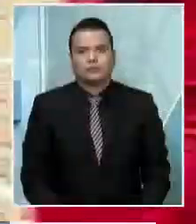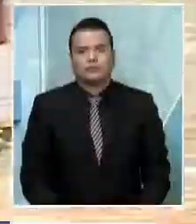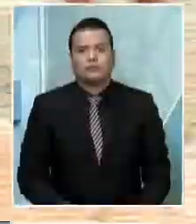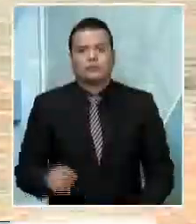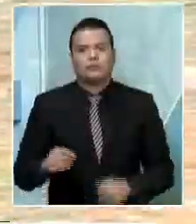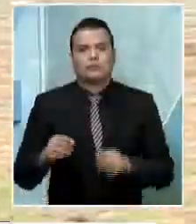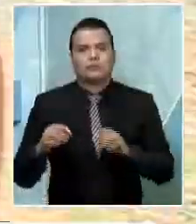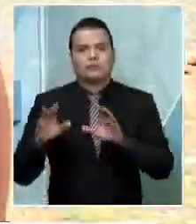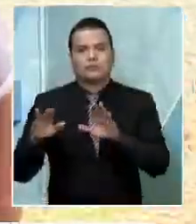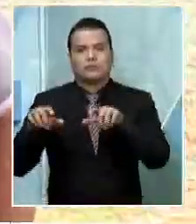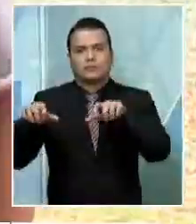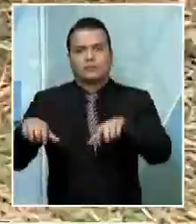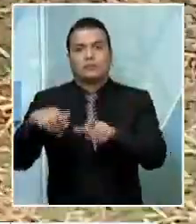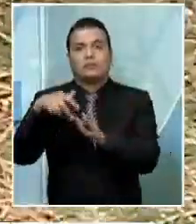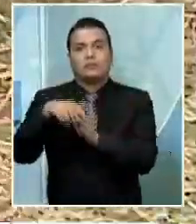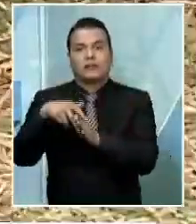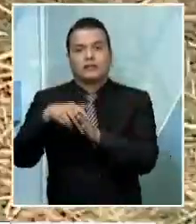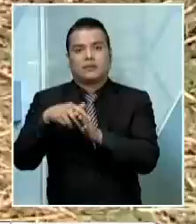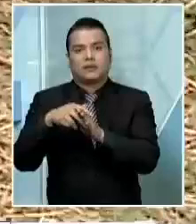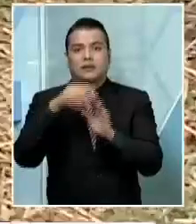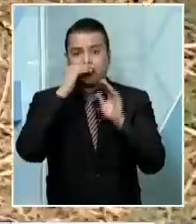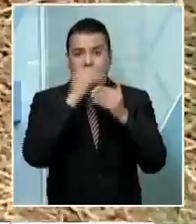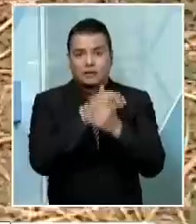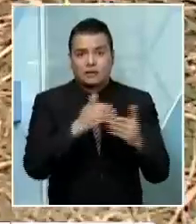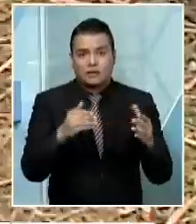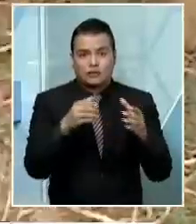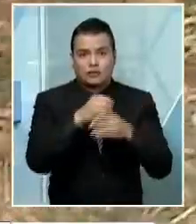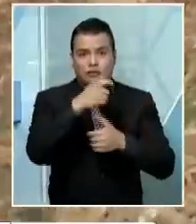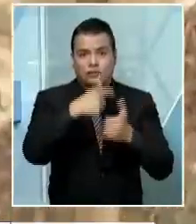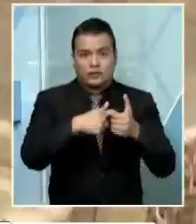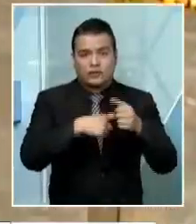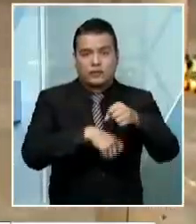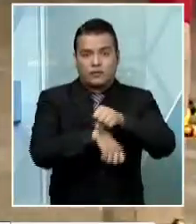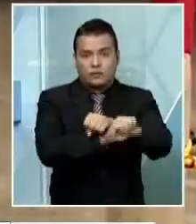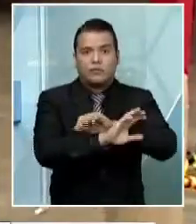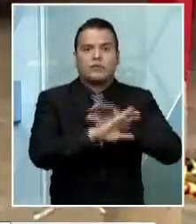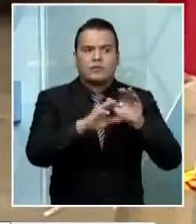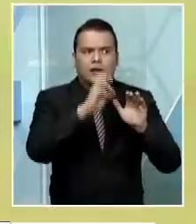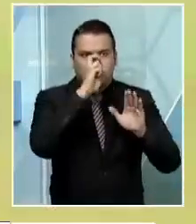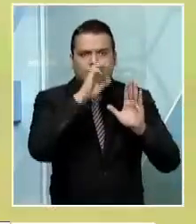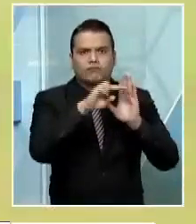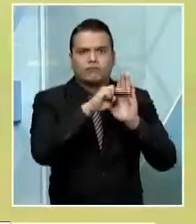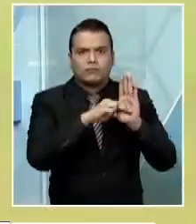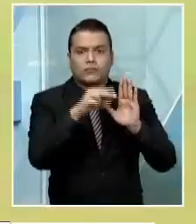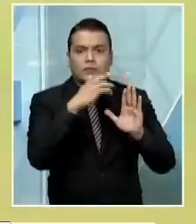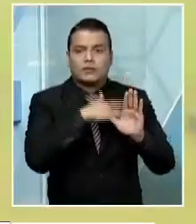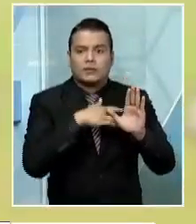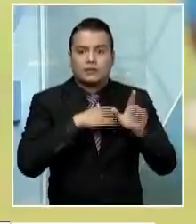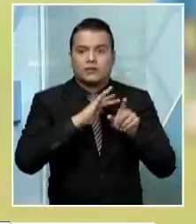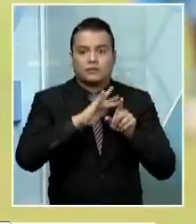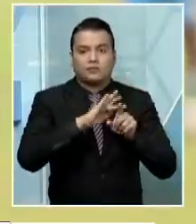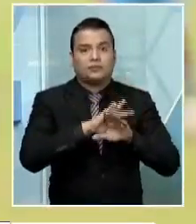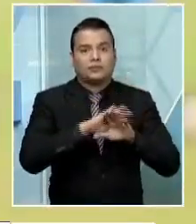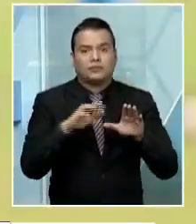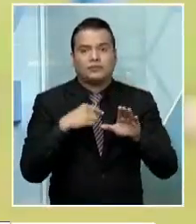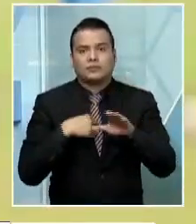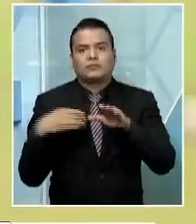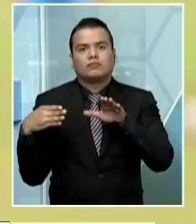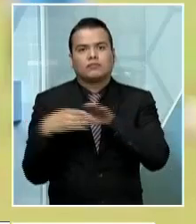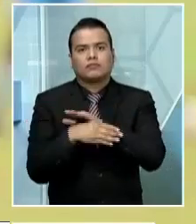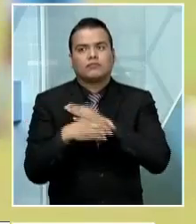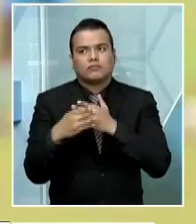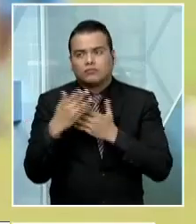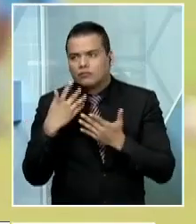canchas panamericanas, los infantiles del Valle cumplen con todo el protocolo de bioseguridad. Llegamos y siempre nos revisan el alcohol, la